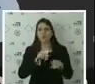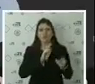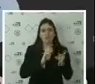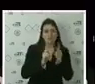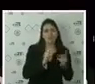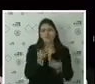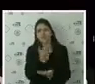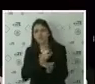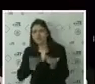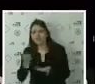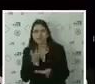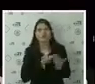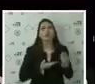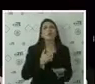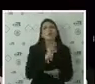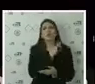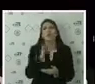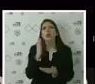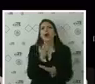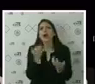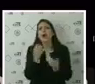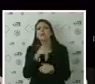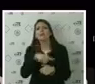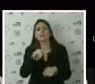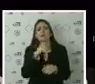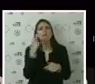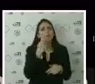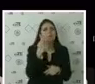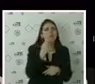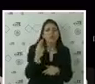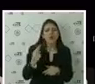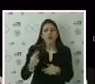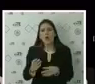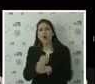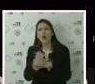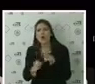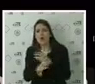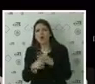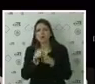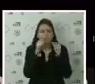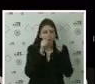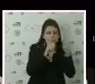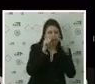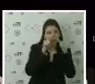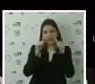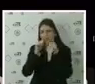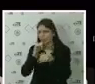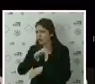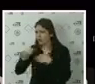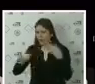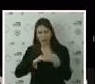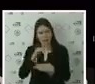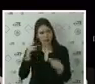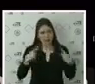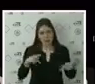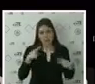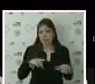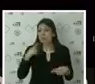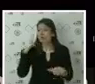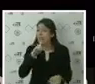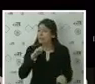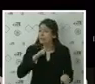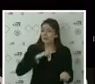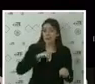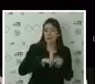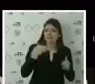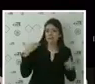podamos generar dinámicas en donde escuchemos a todos los sectores de la población, pero especialmente a las